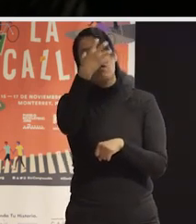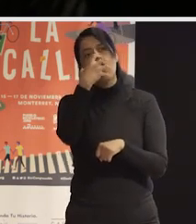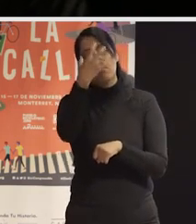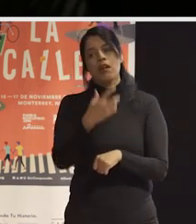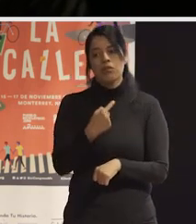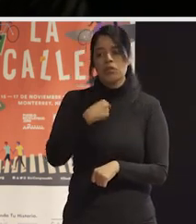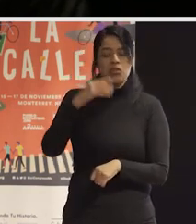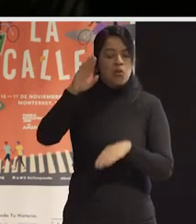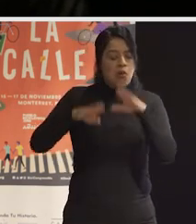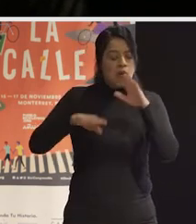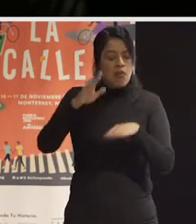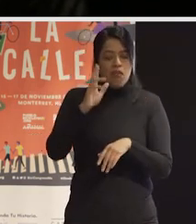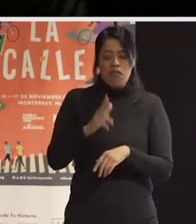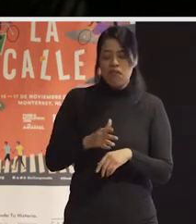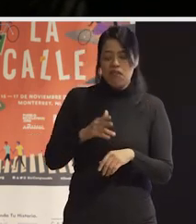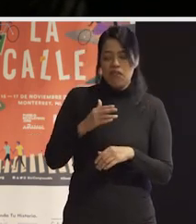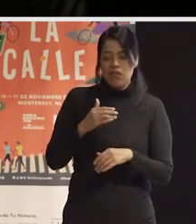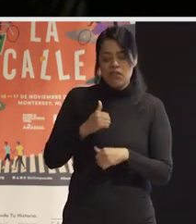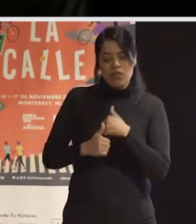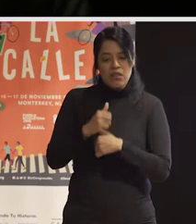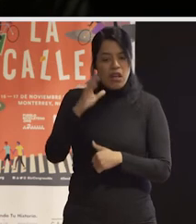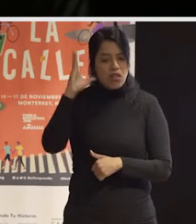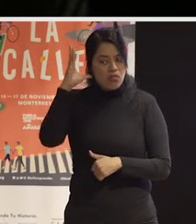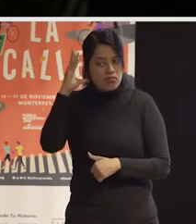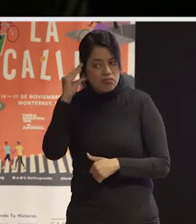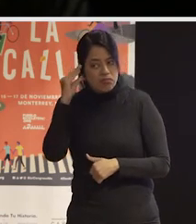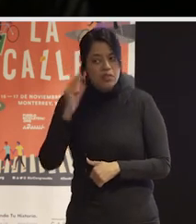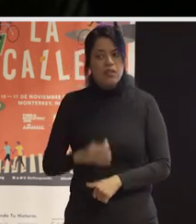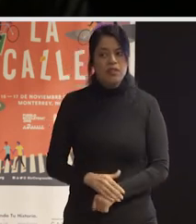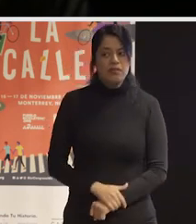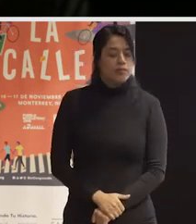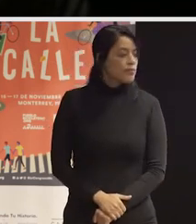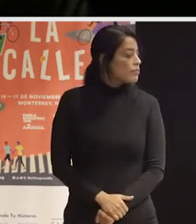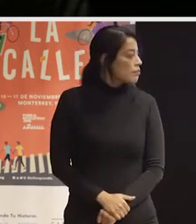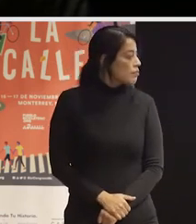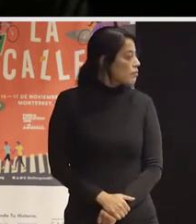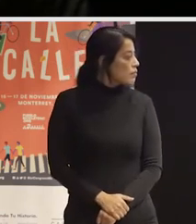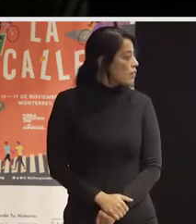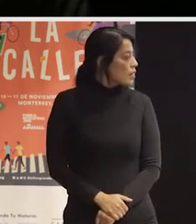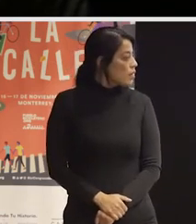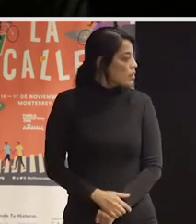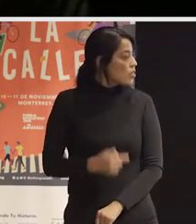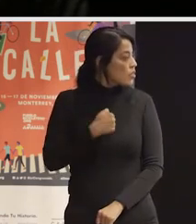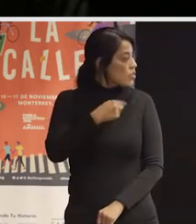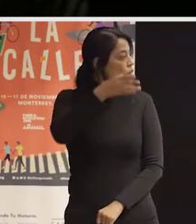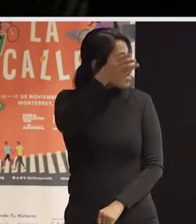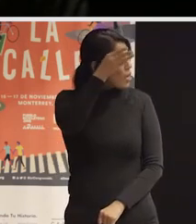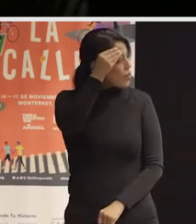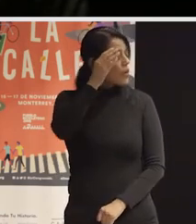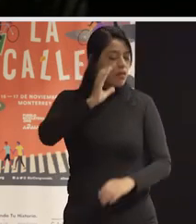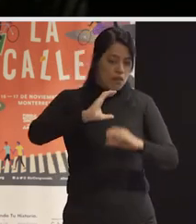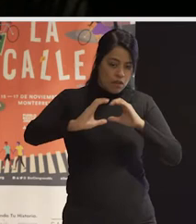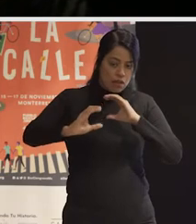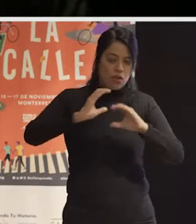y yo pero entonces este pero bueno es este he aprendido a también a